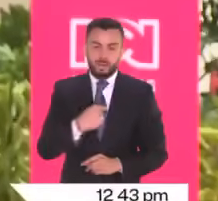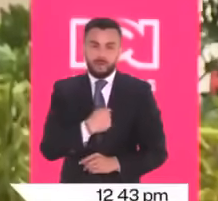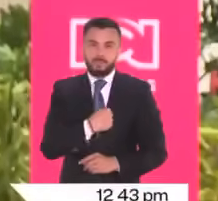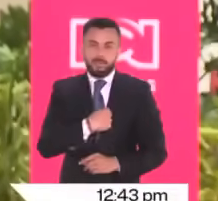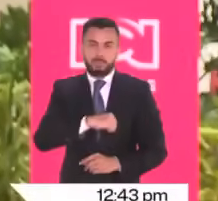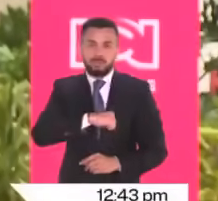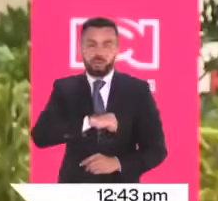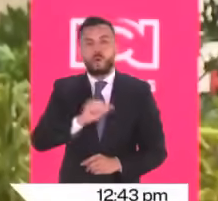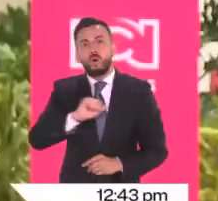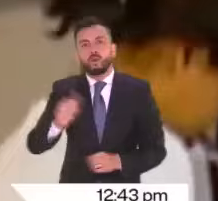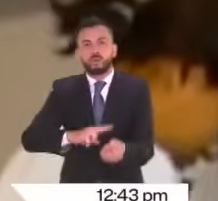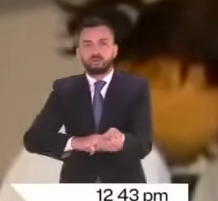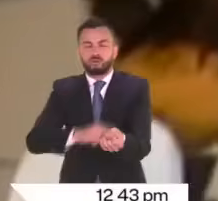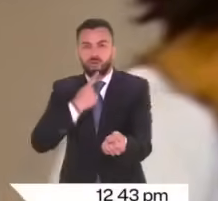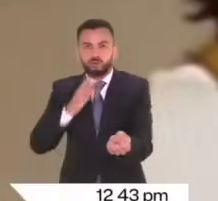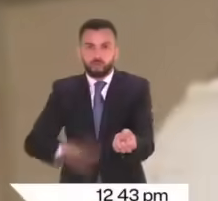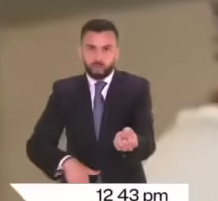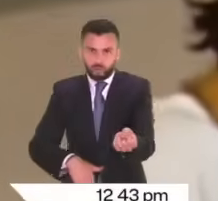diabetes.